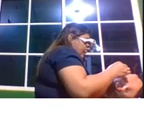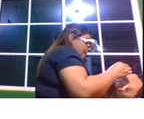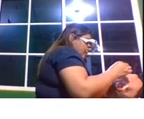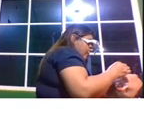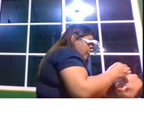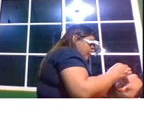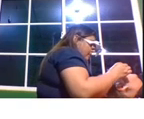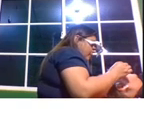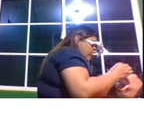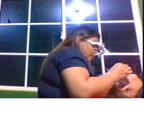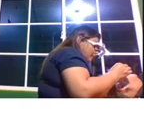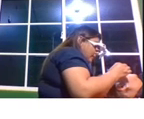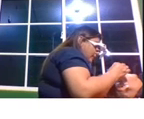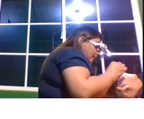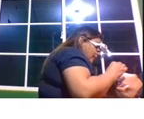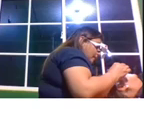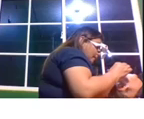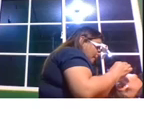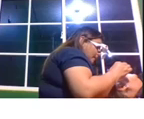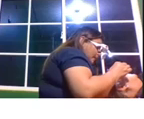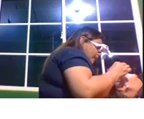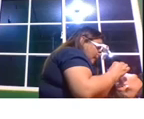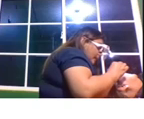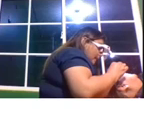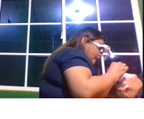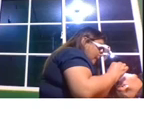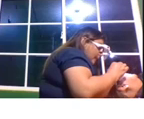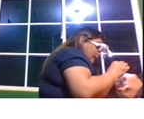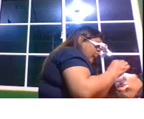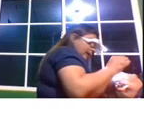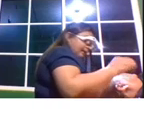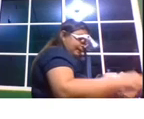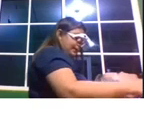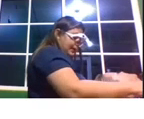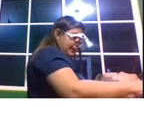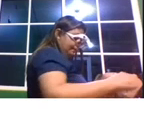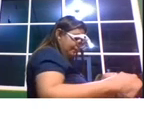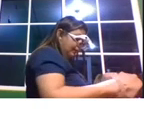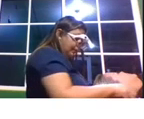vender 50 bicicletas al mes. Recuerde que una meta es el alcance y está